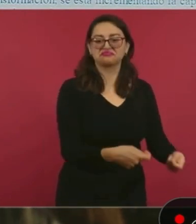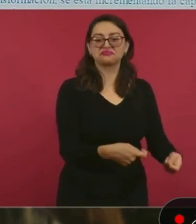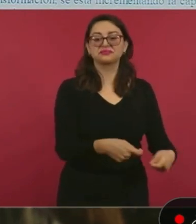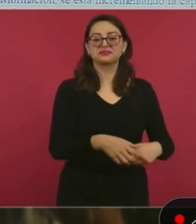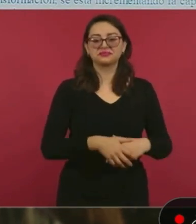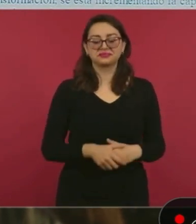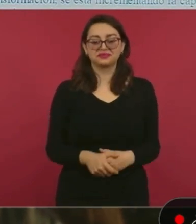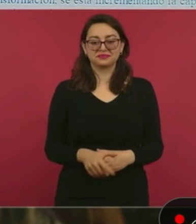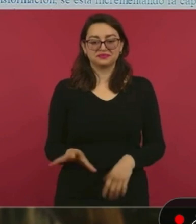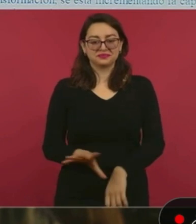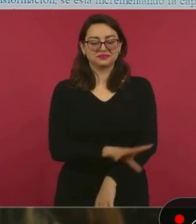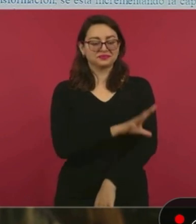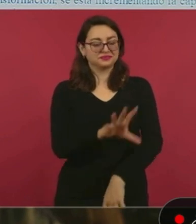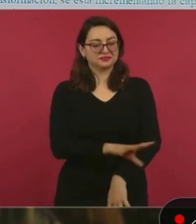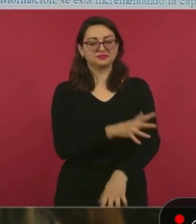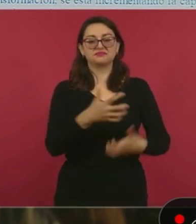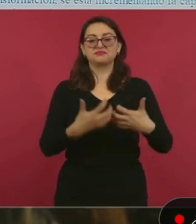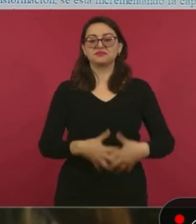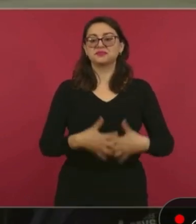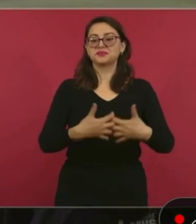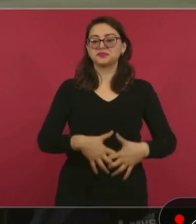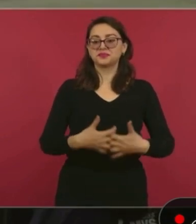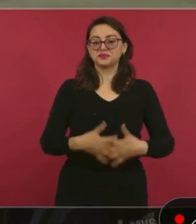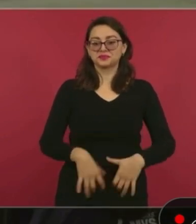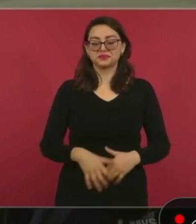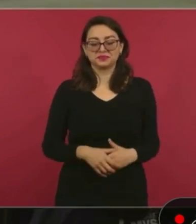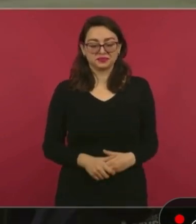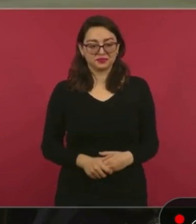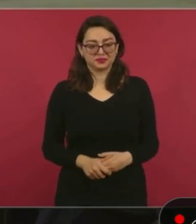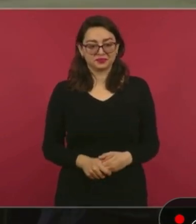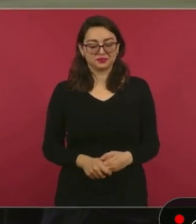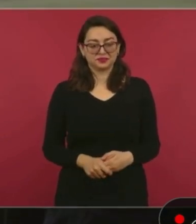de generación de energía eléctrica.